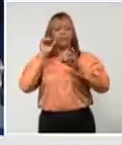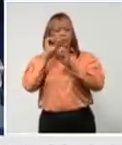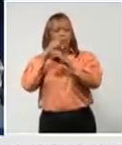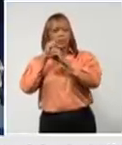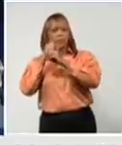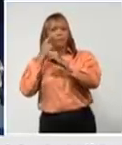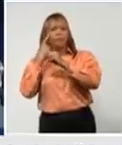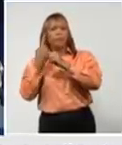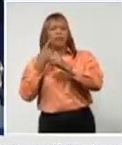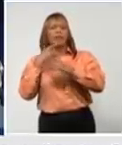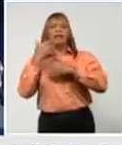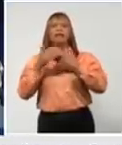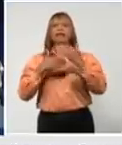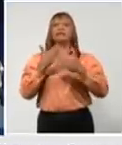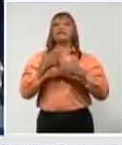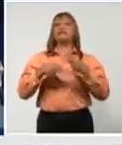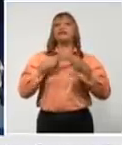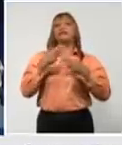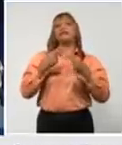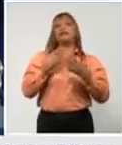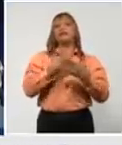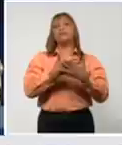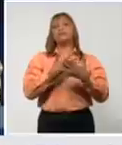se procesaron, se analizaron